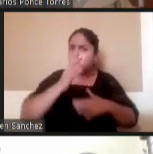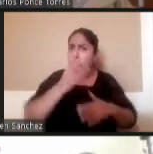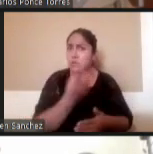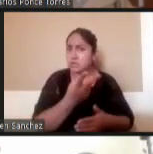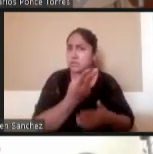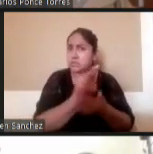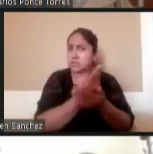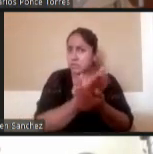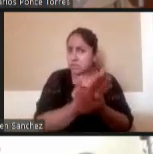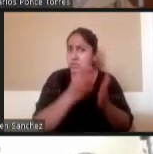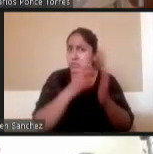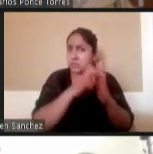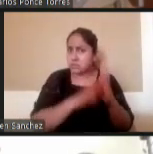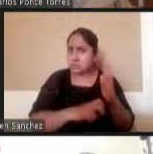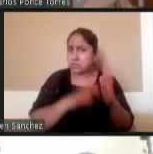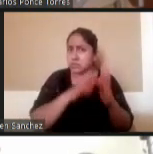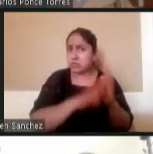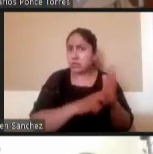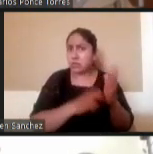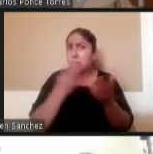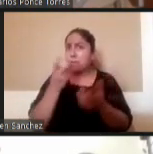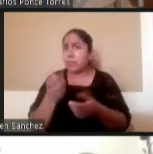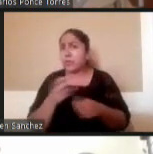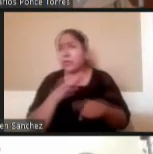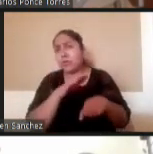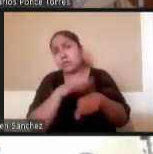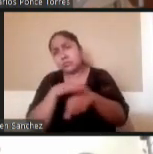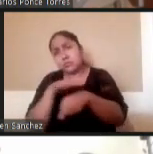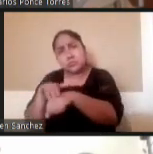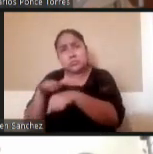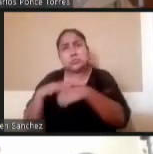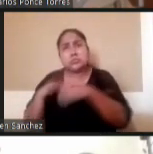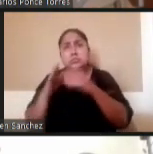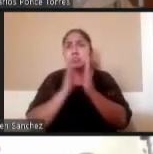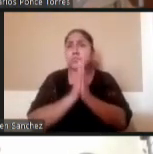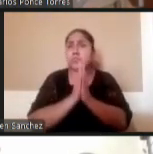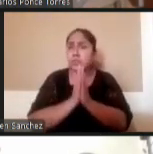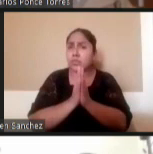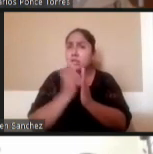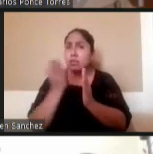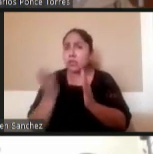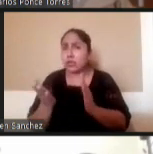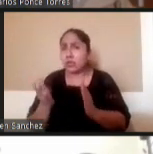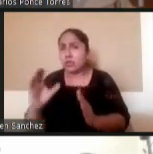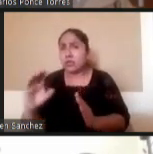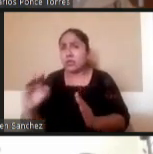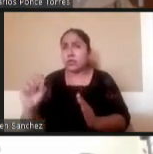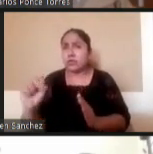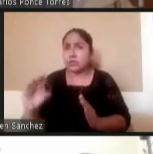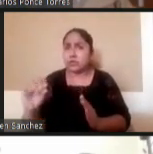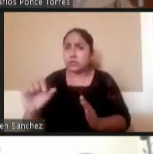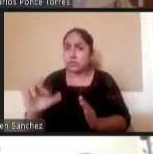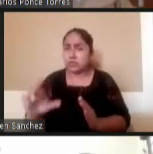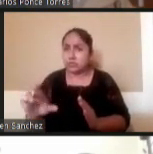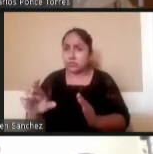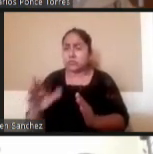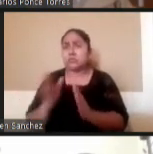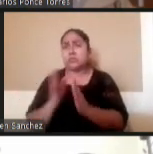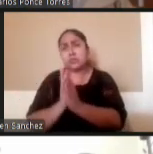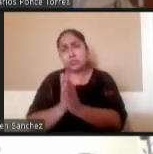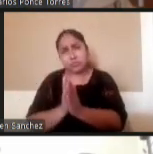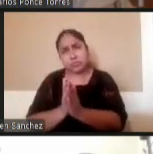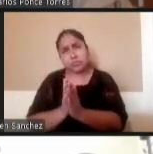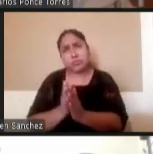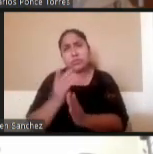a los regidores, a todos, y en especial al regidor Óscar Gallegos y a Quique, de que nos hicieran llegar el nombre de